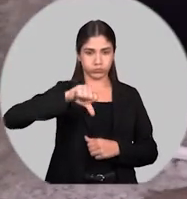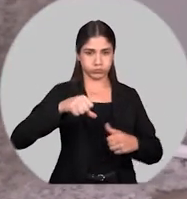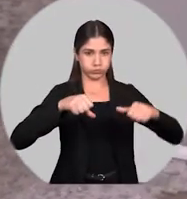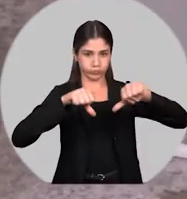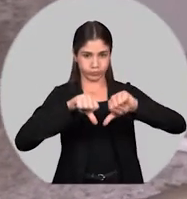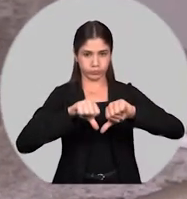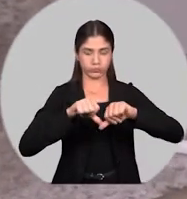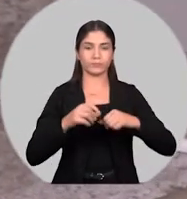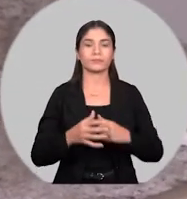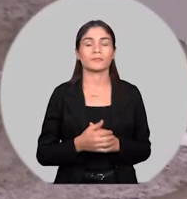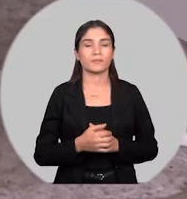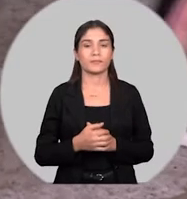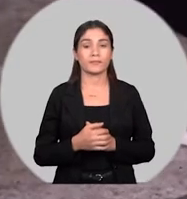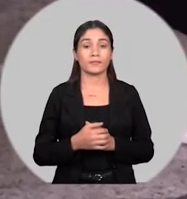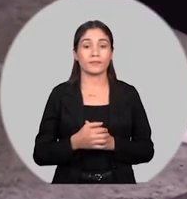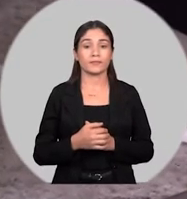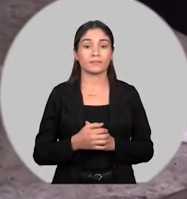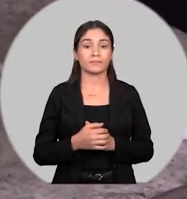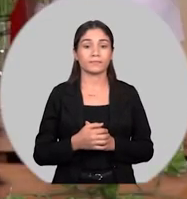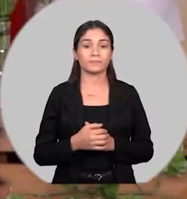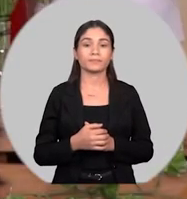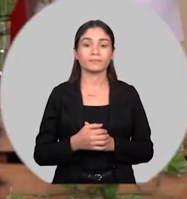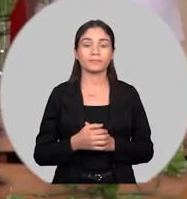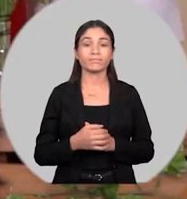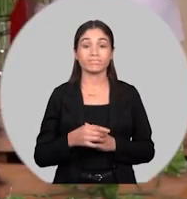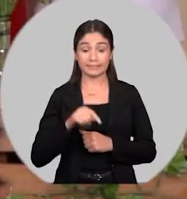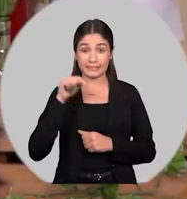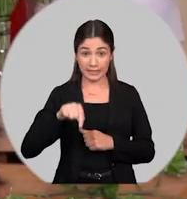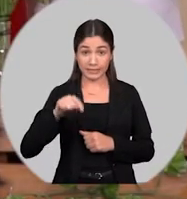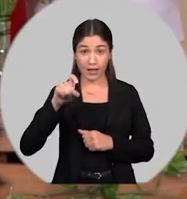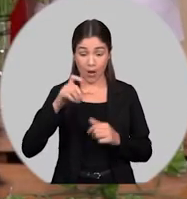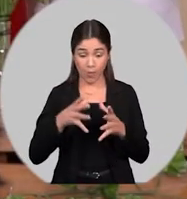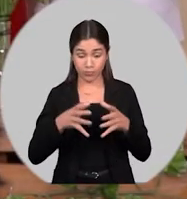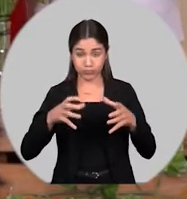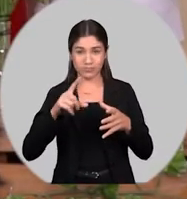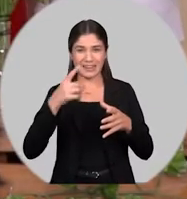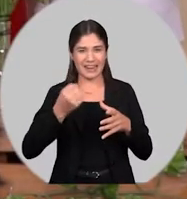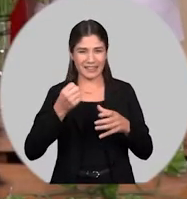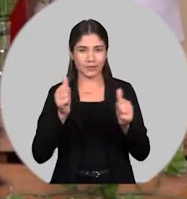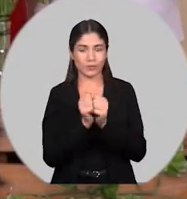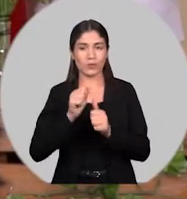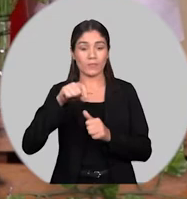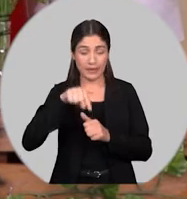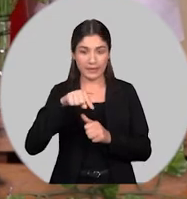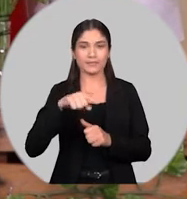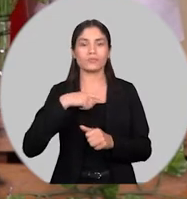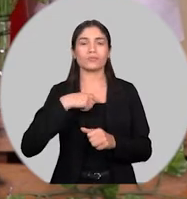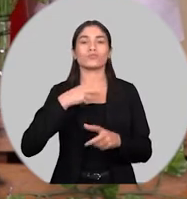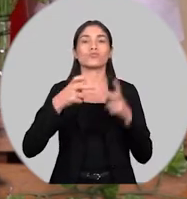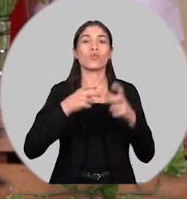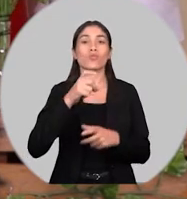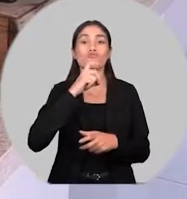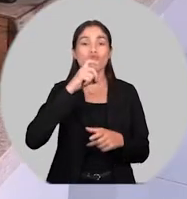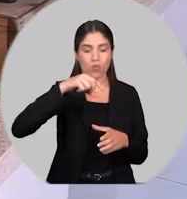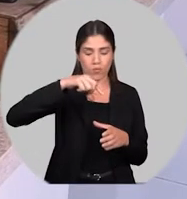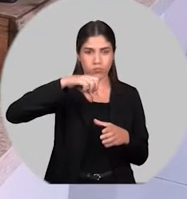Entonces, a esta mezcla es que nosotros le vamos a poner el colorante, no ya al bizcochuelo